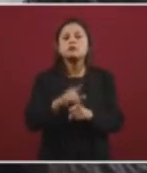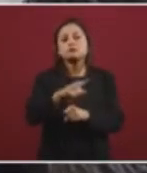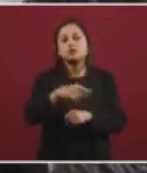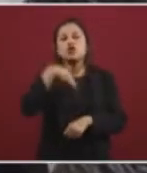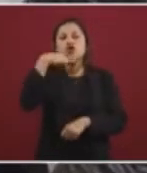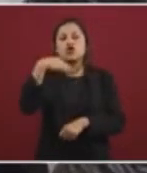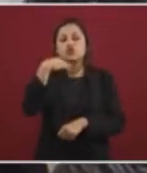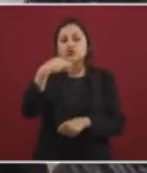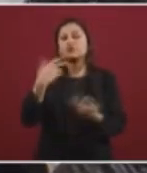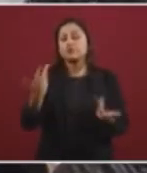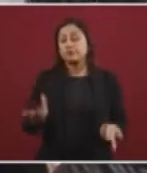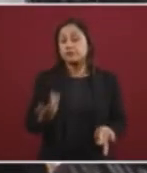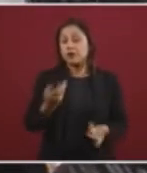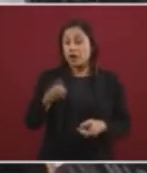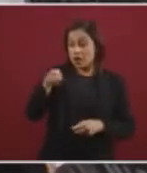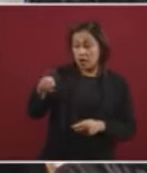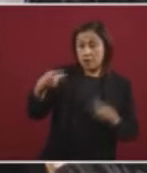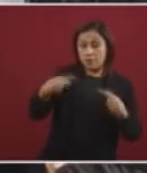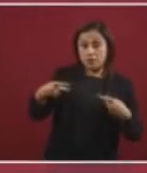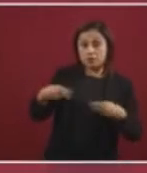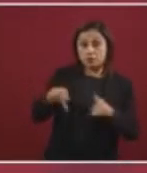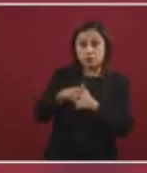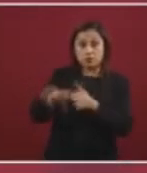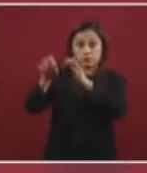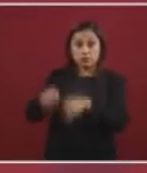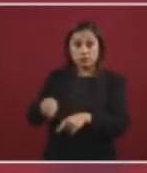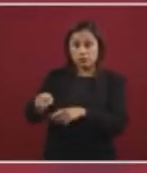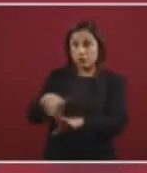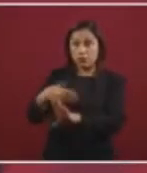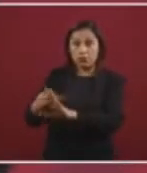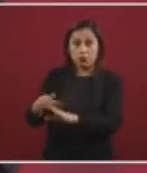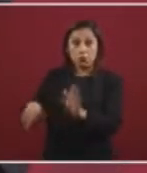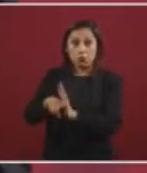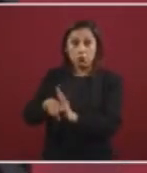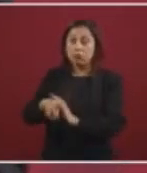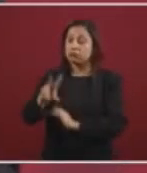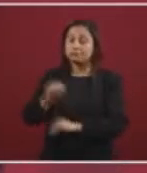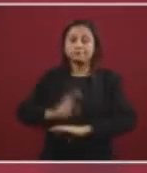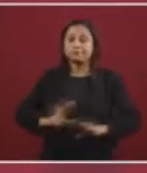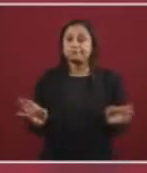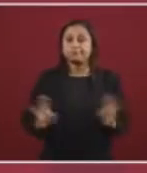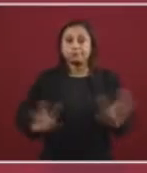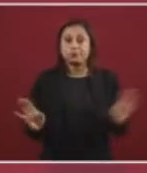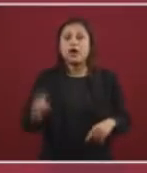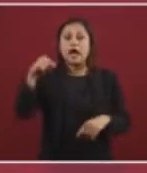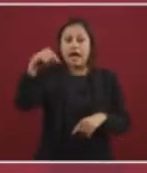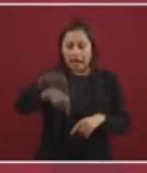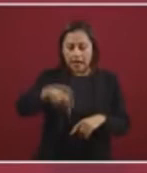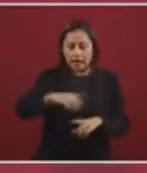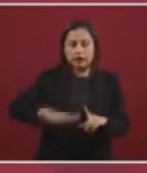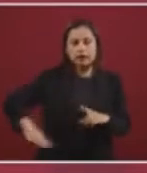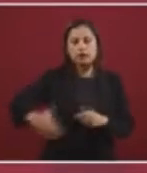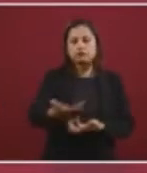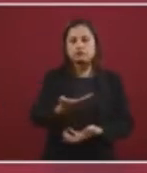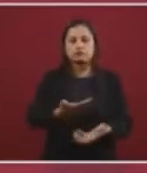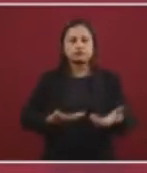Aquí lo que hay siempre es un diálogo circular y antes no se acostumbraba